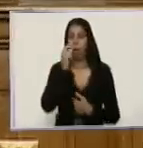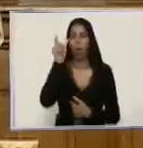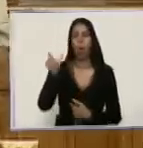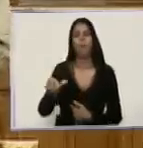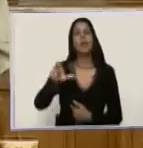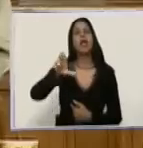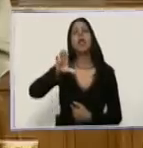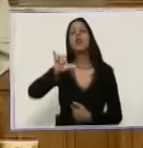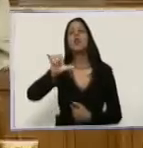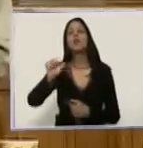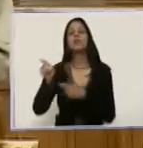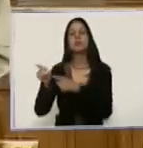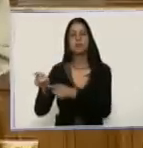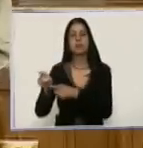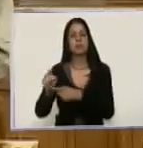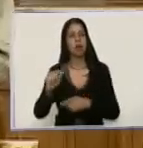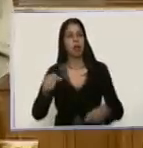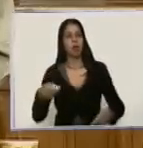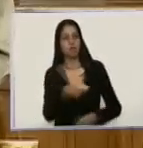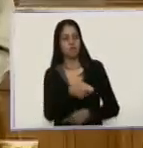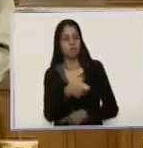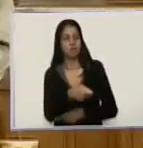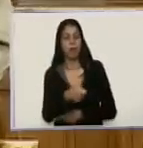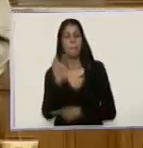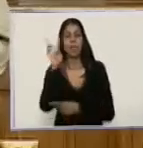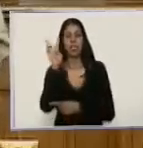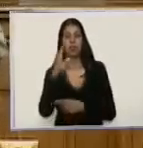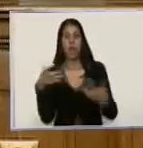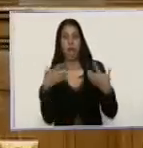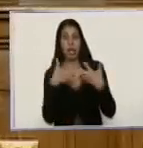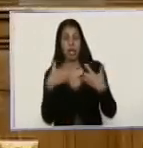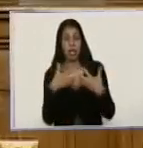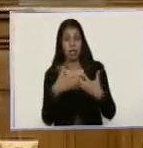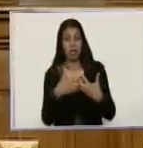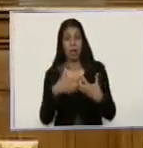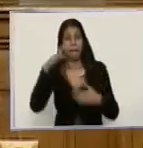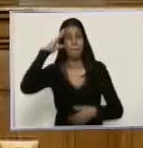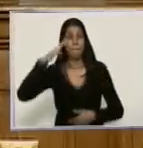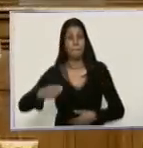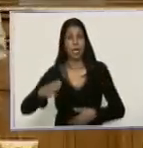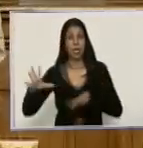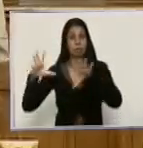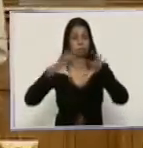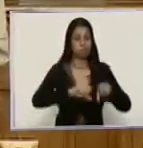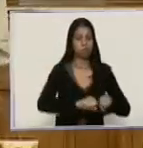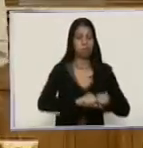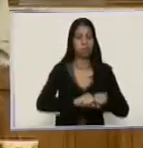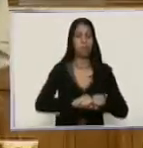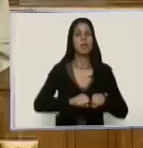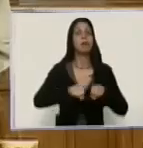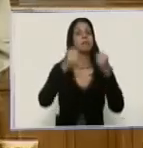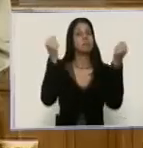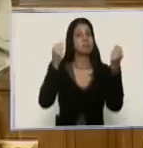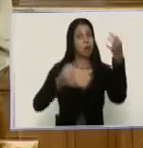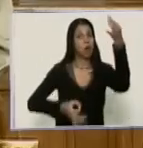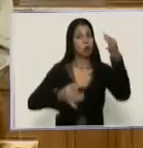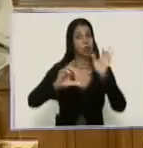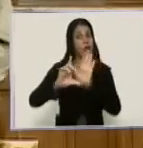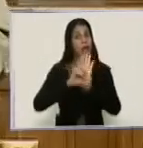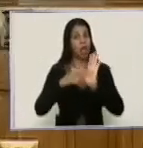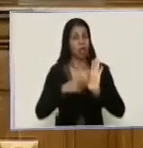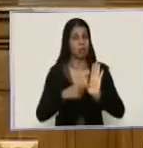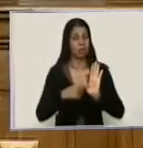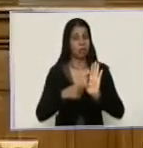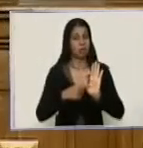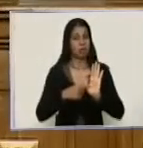estaba incitando a la intervención militar. Eso es un delito y tenemos que llevarlo a la Corte Penal Internacional. Yo